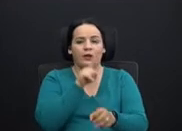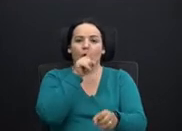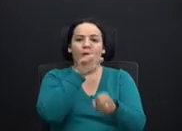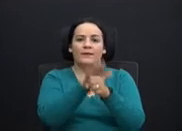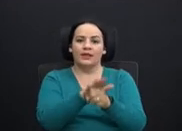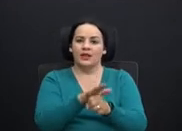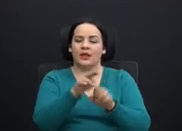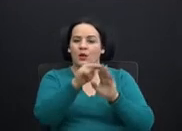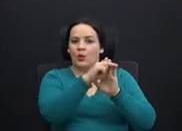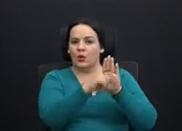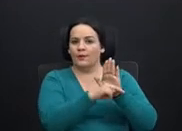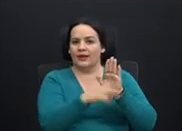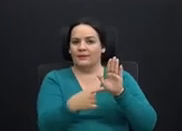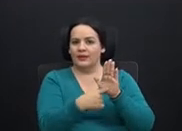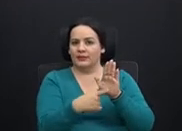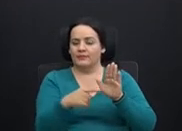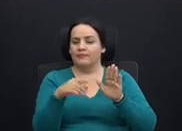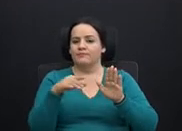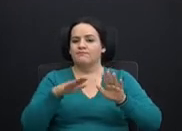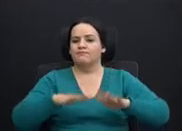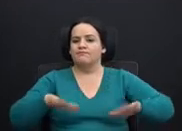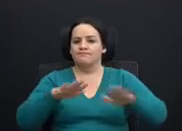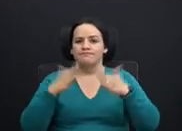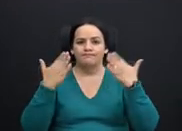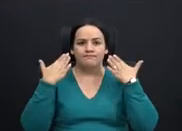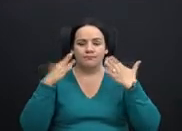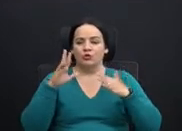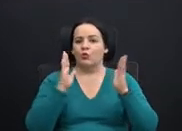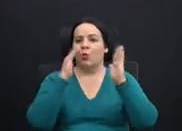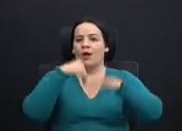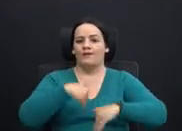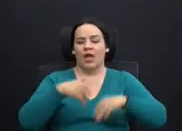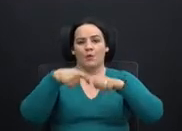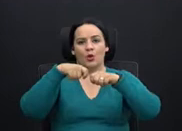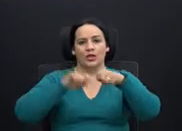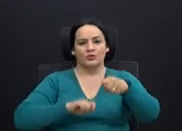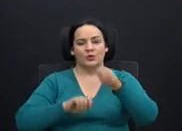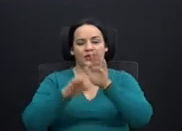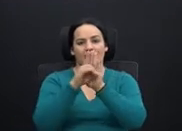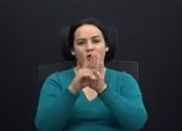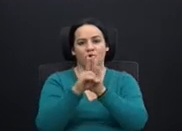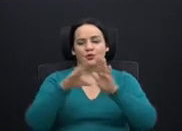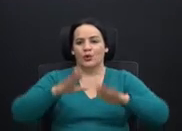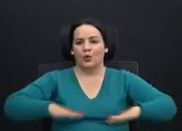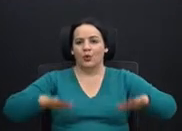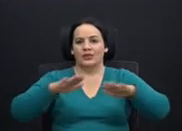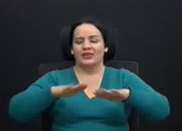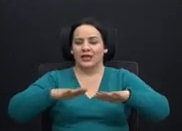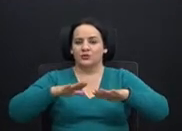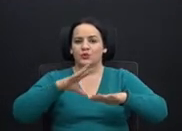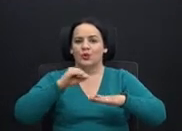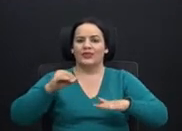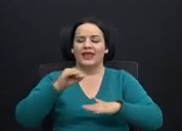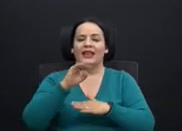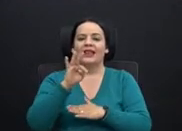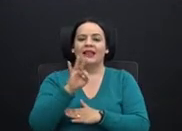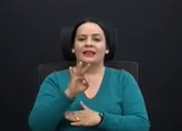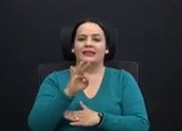la normativa ambiental, y que no ha habido una violación de derechos en el contexto del Tratado